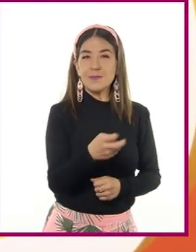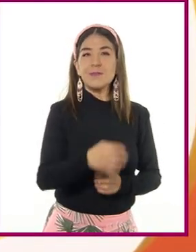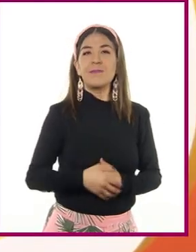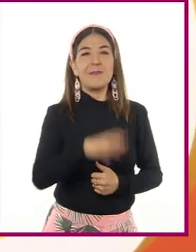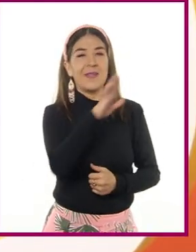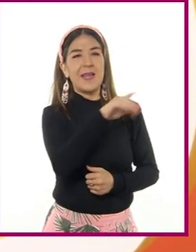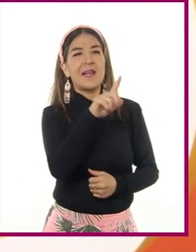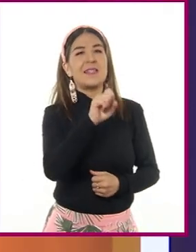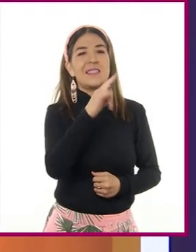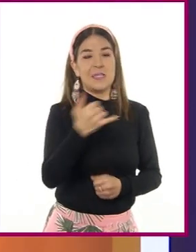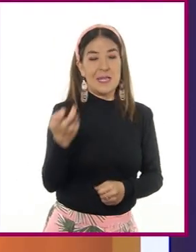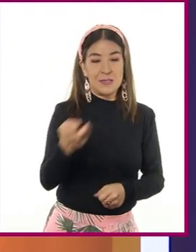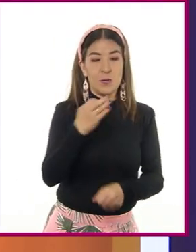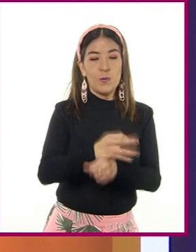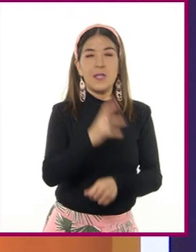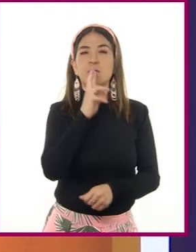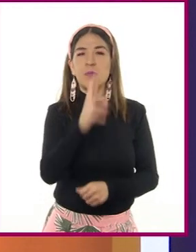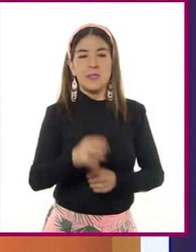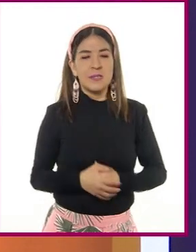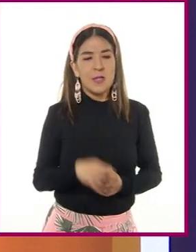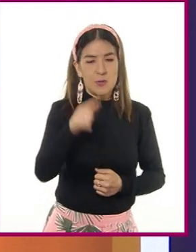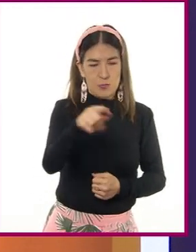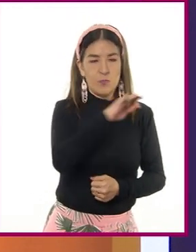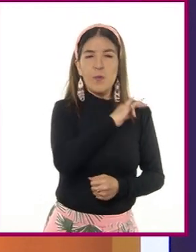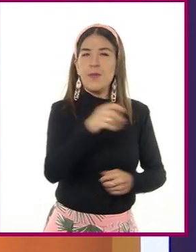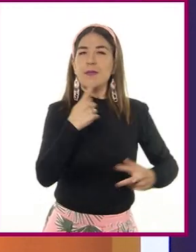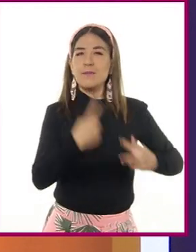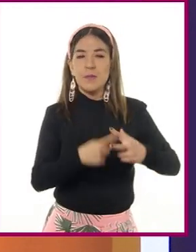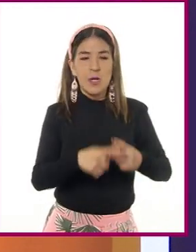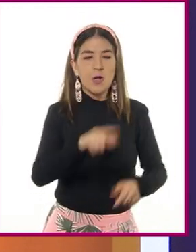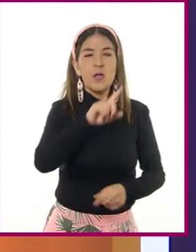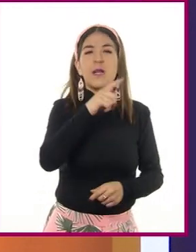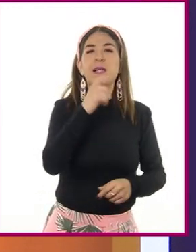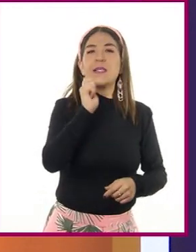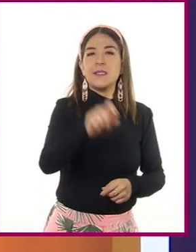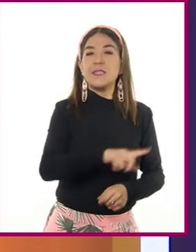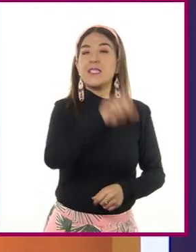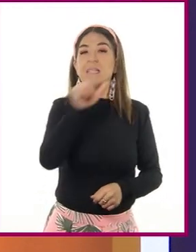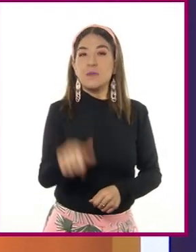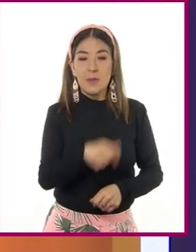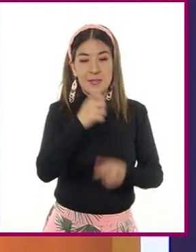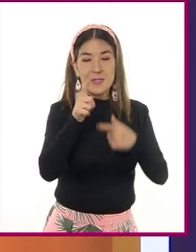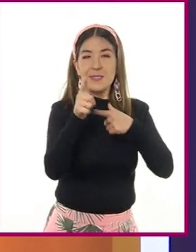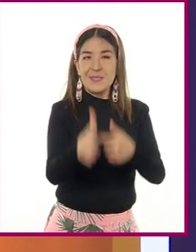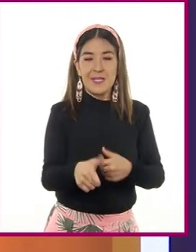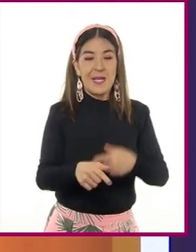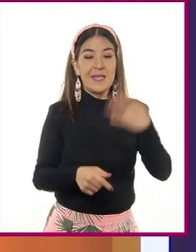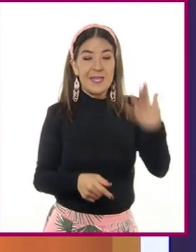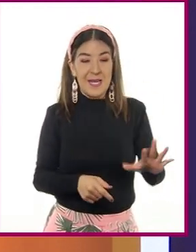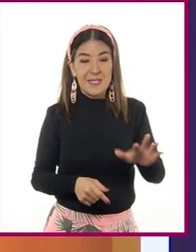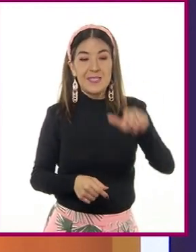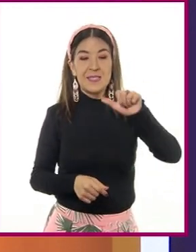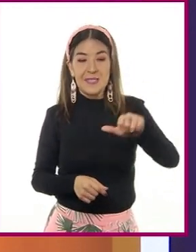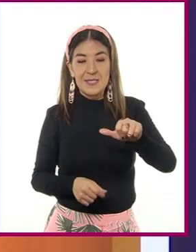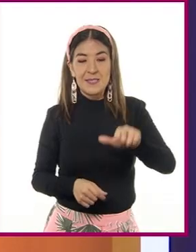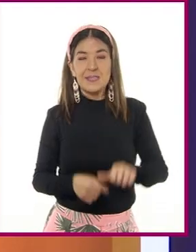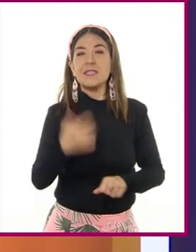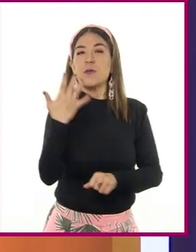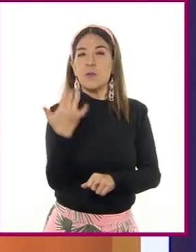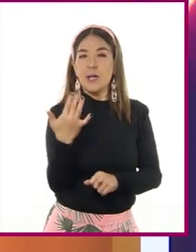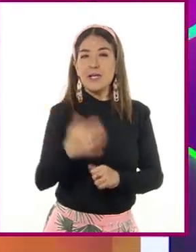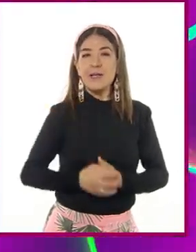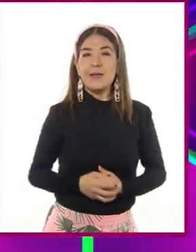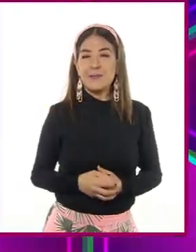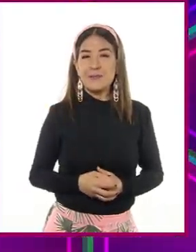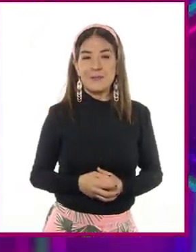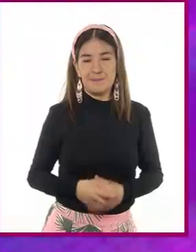Leslie, utilizando esta expresión, ¿podrías calcular qué números aparecerán en los lugares 10, 16 y